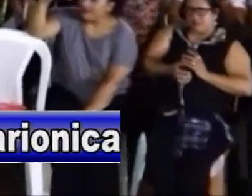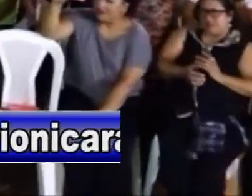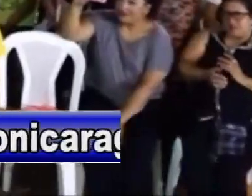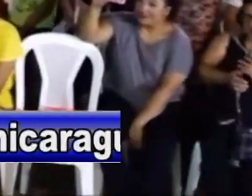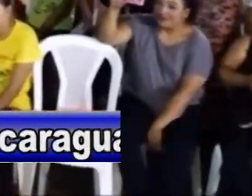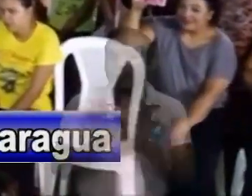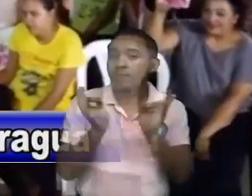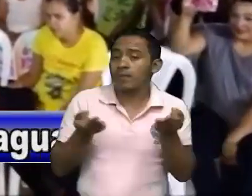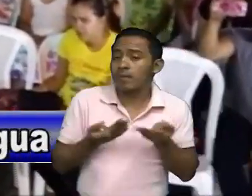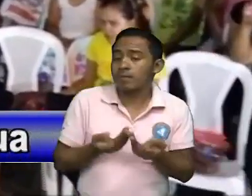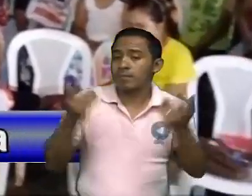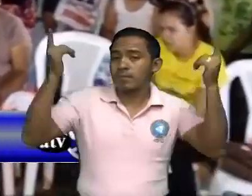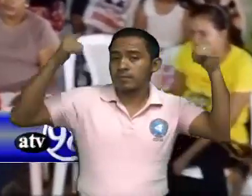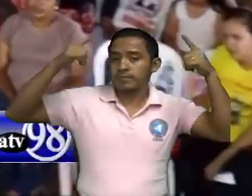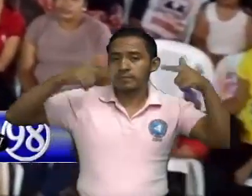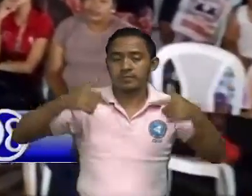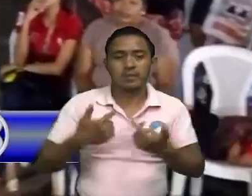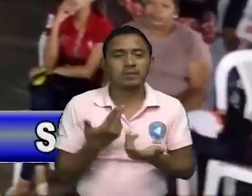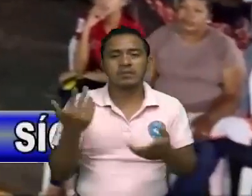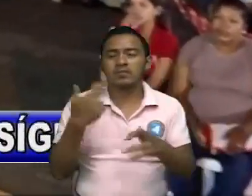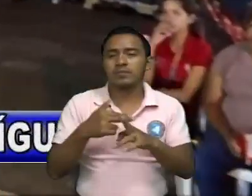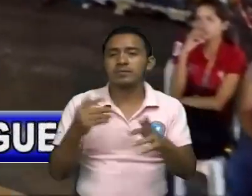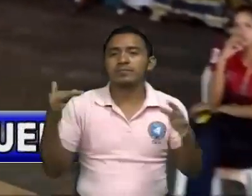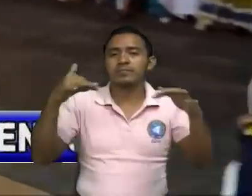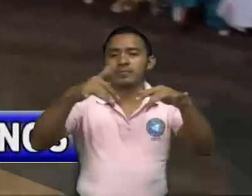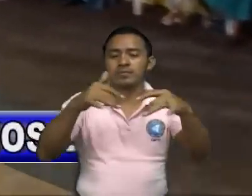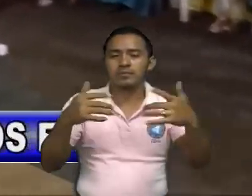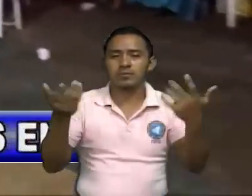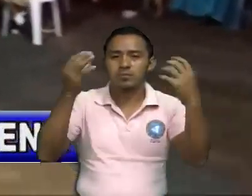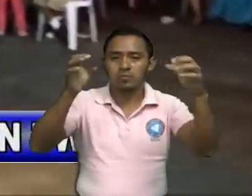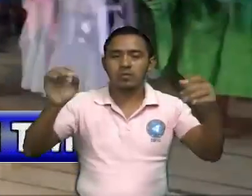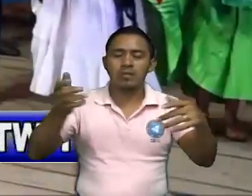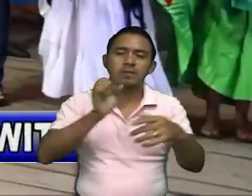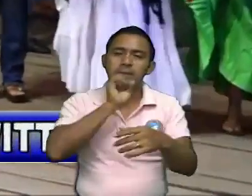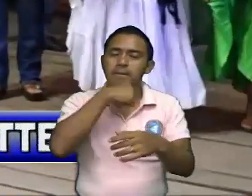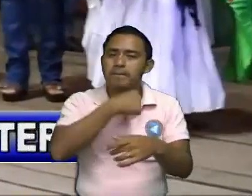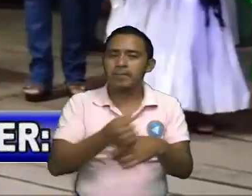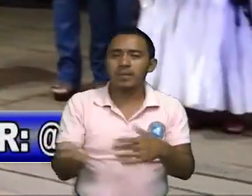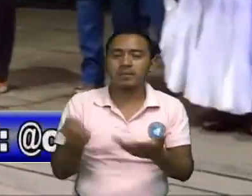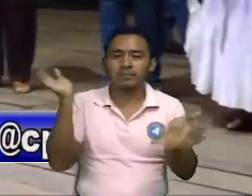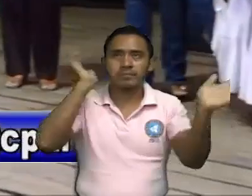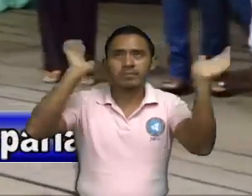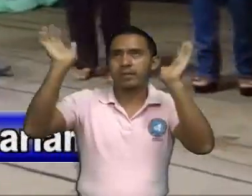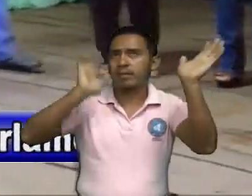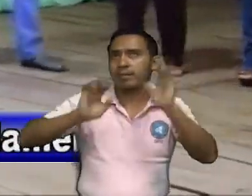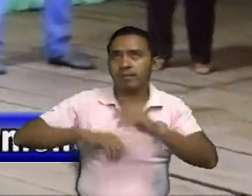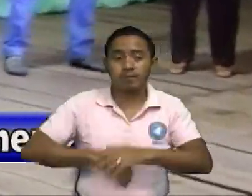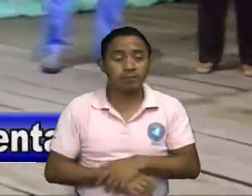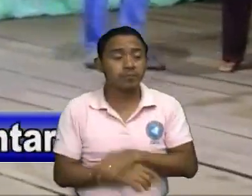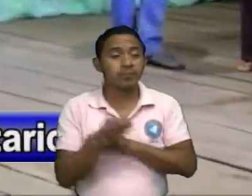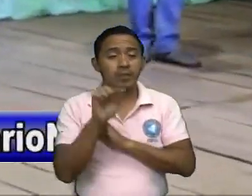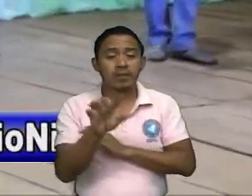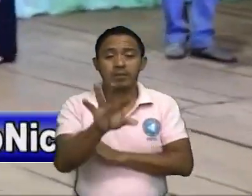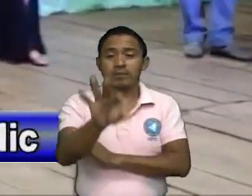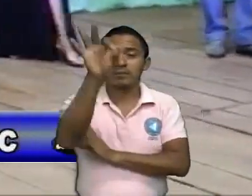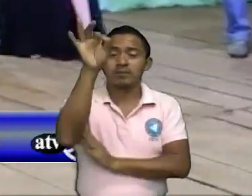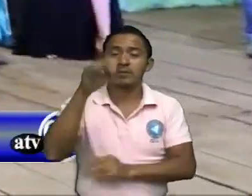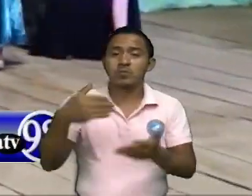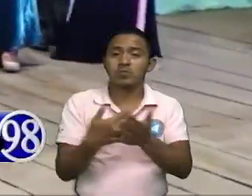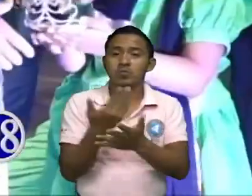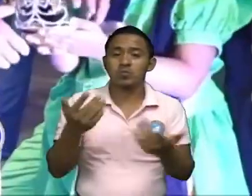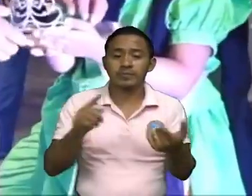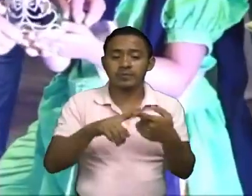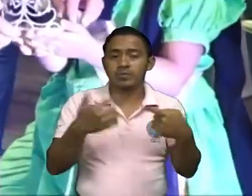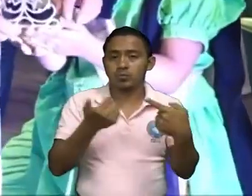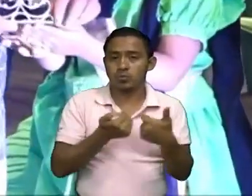Las familias de Masaya se dieron cita en el Centro Cultural Antiguo Mercado de las Artesanías en la elección de las nuevas